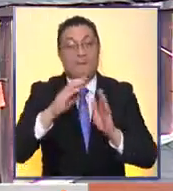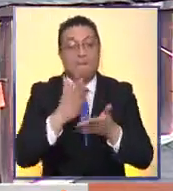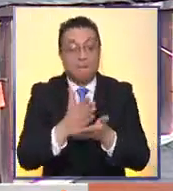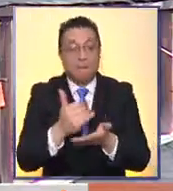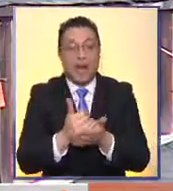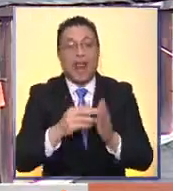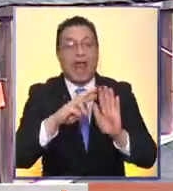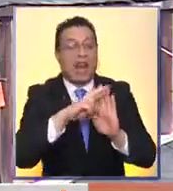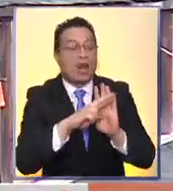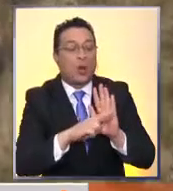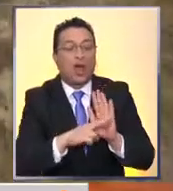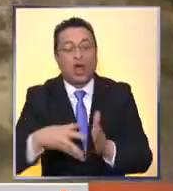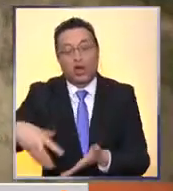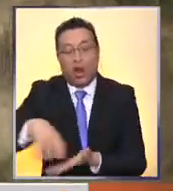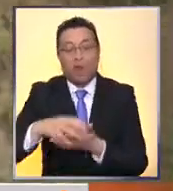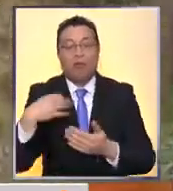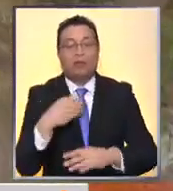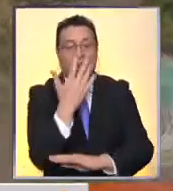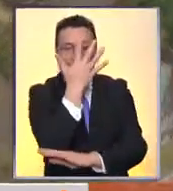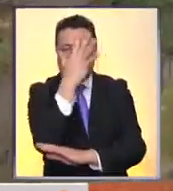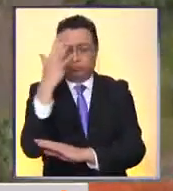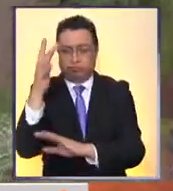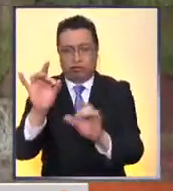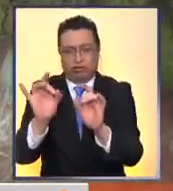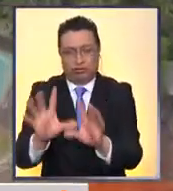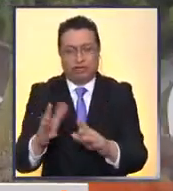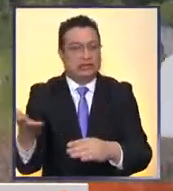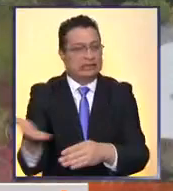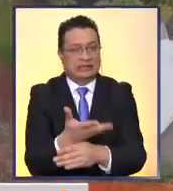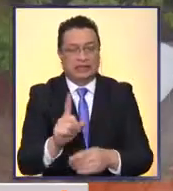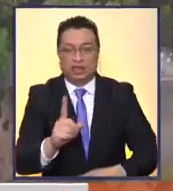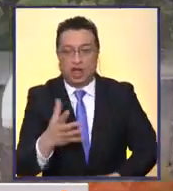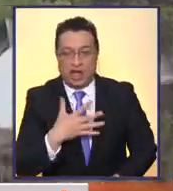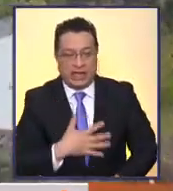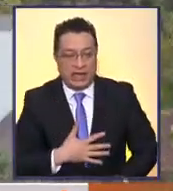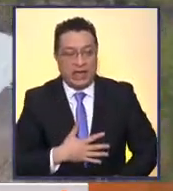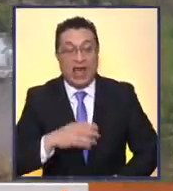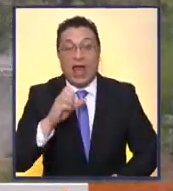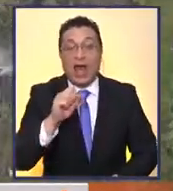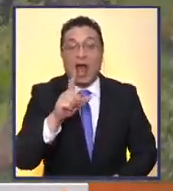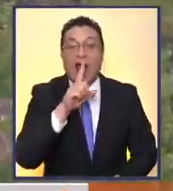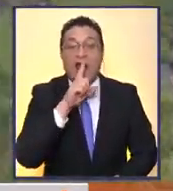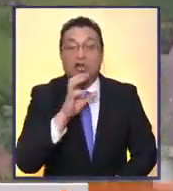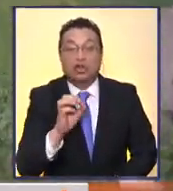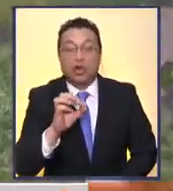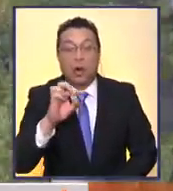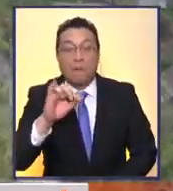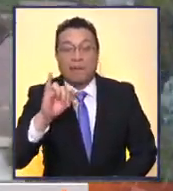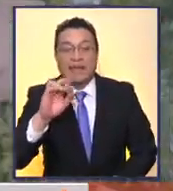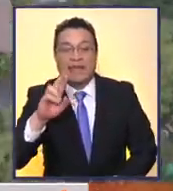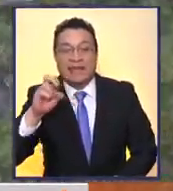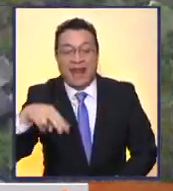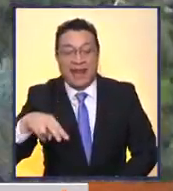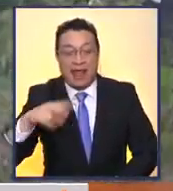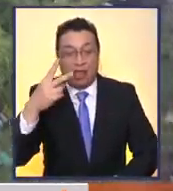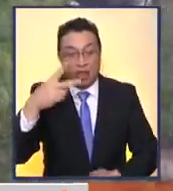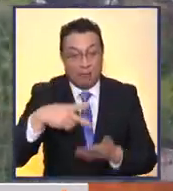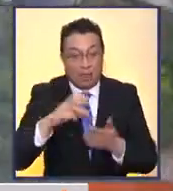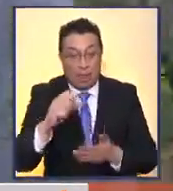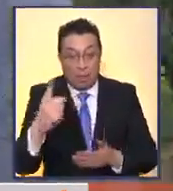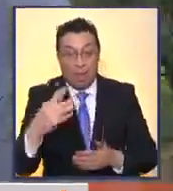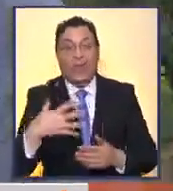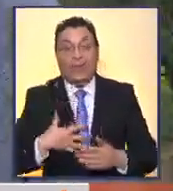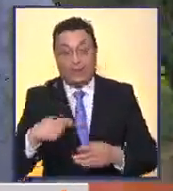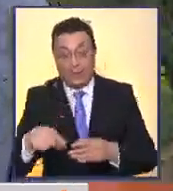y así preservar el bosque nativo de este terreno, Antutirén 10.001, donde se pretendía instalar 300 viviendas